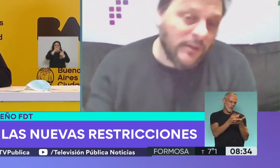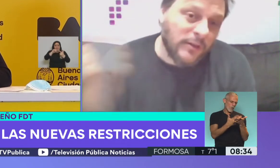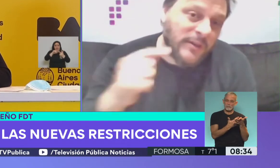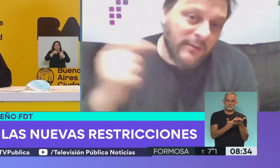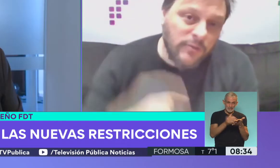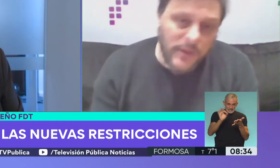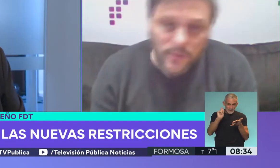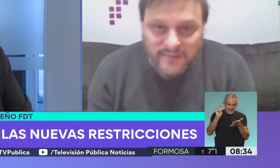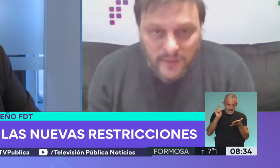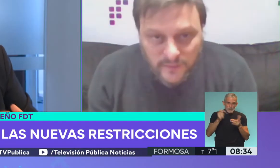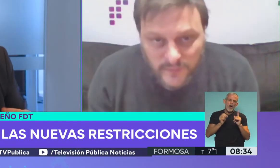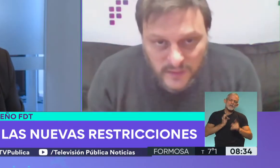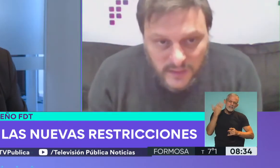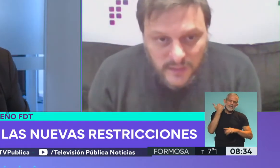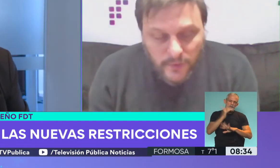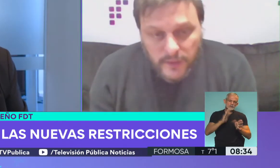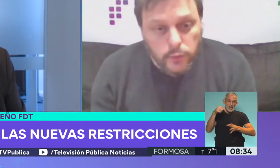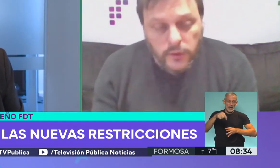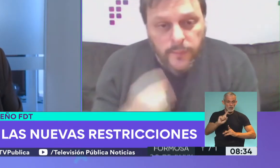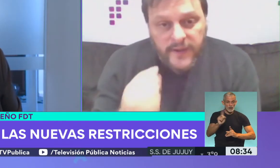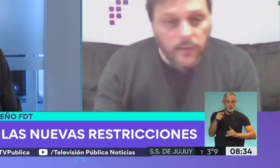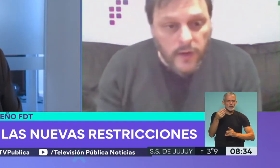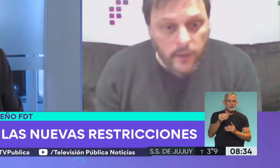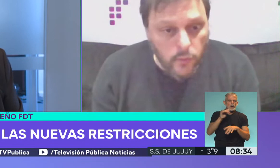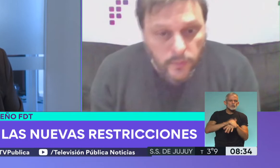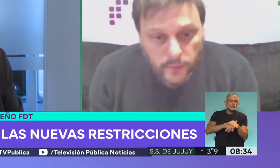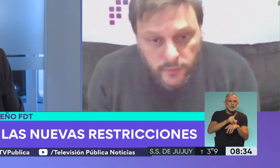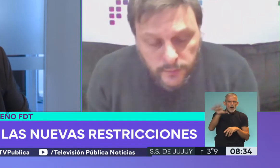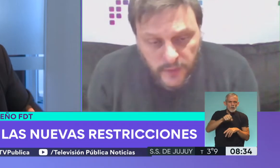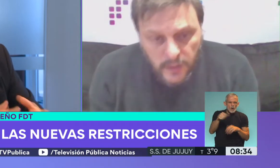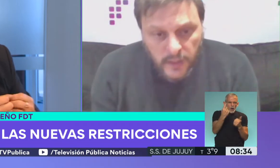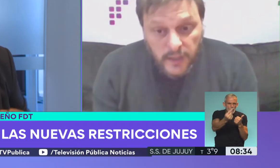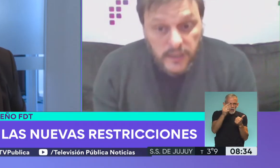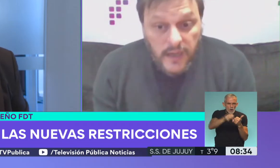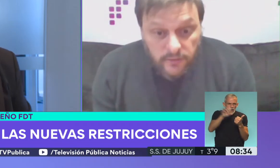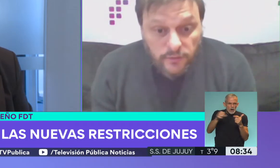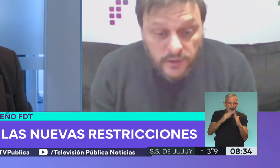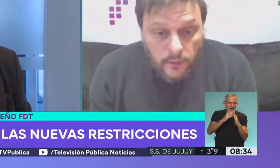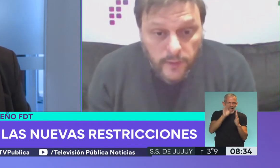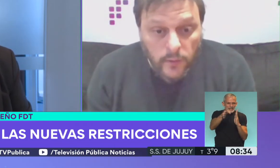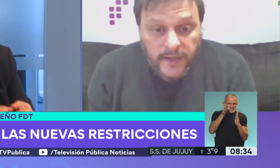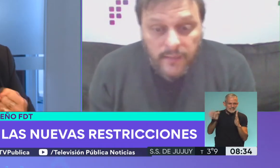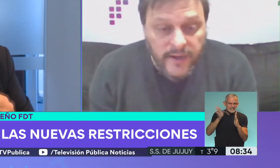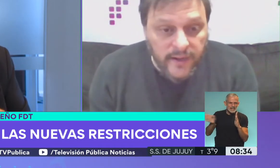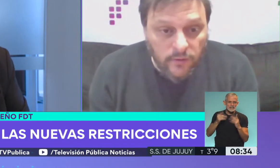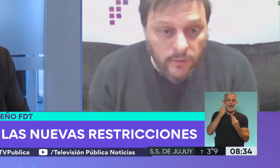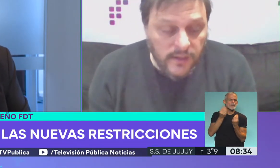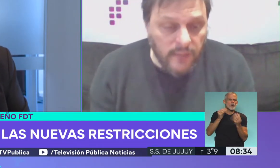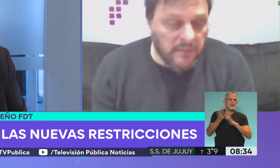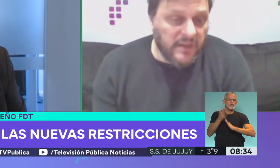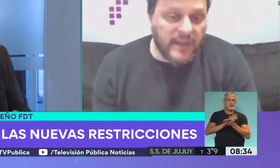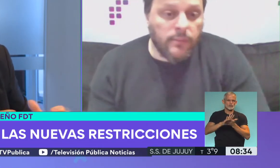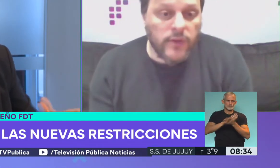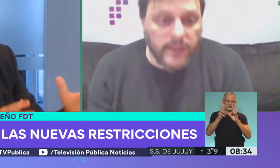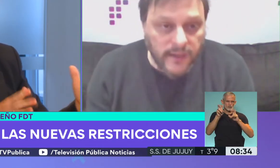eran, pero ya lo tendría que haber hecho el año pasado, y poner tutores para ir a buscar uno por uno. Y a esos chicos ver cuál era la manera de resolver